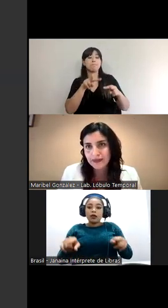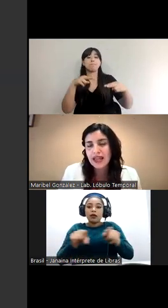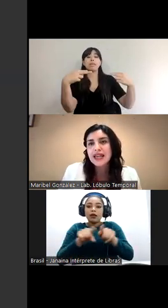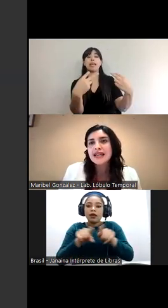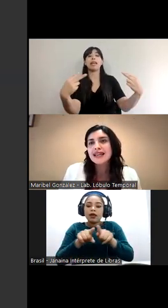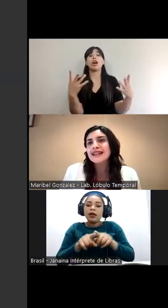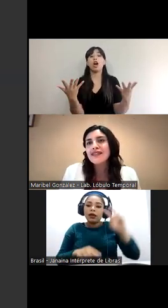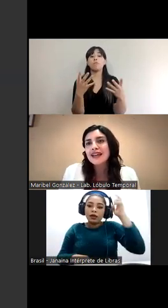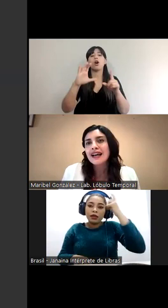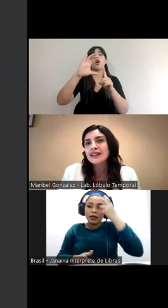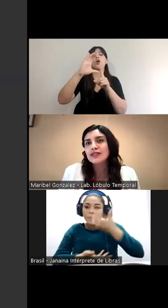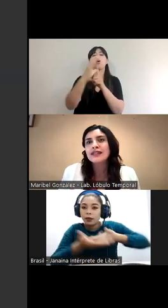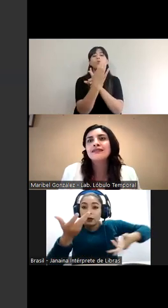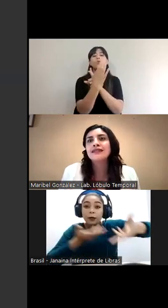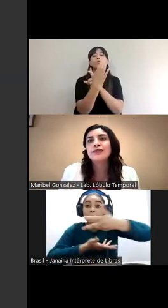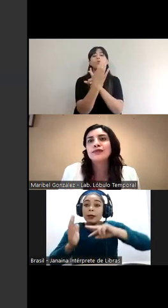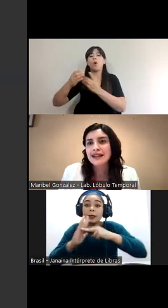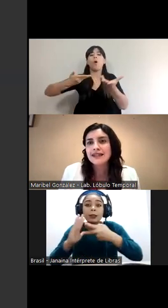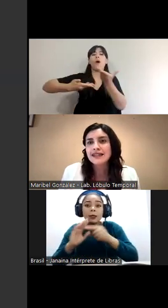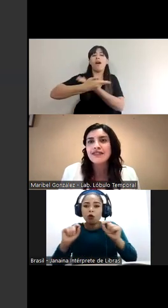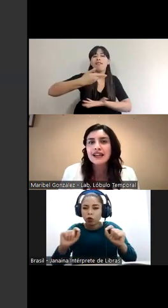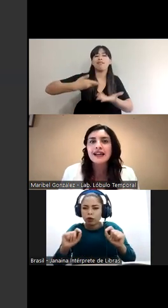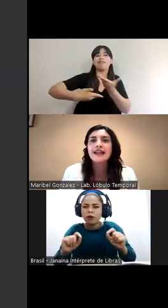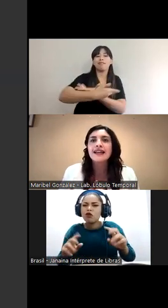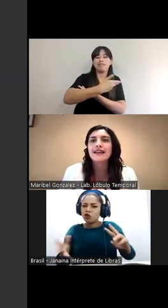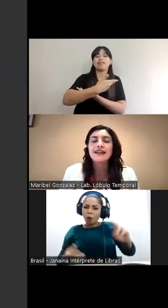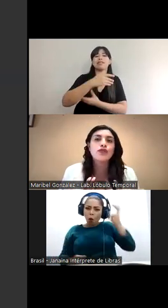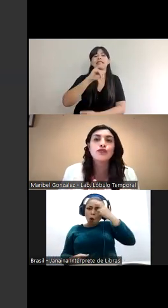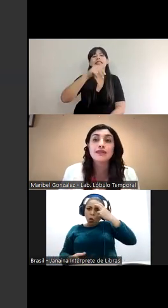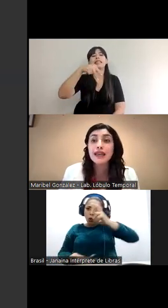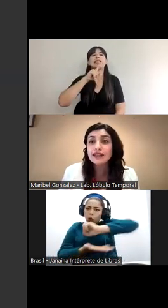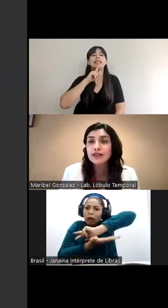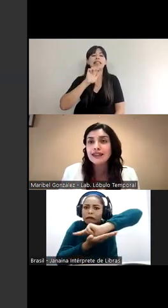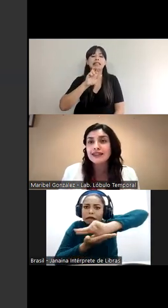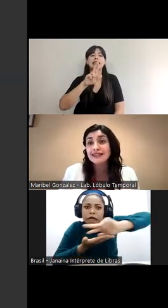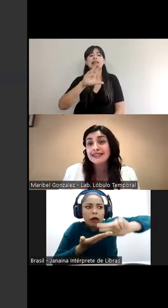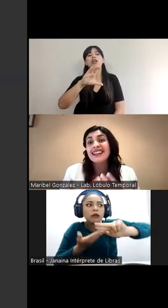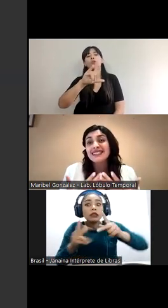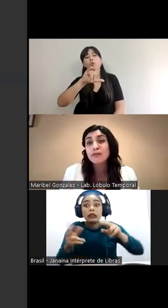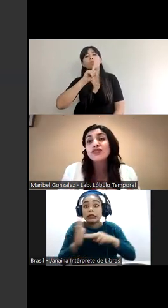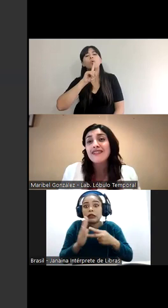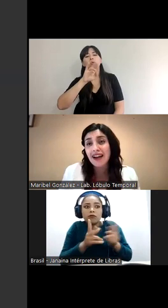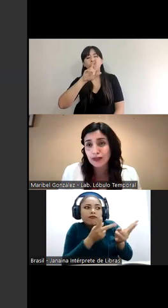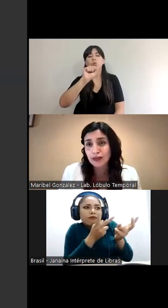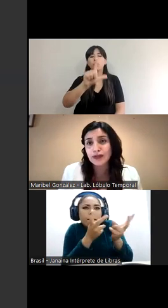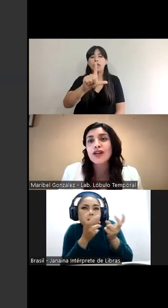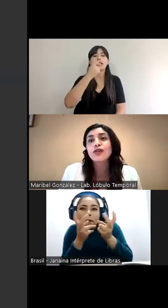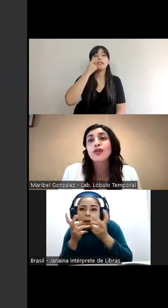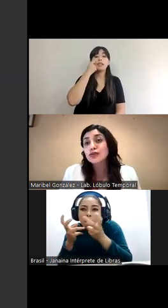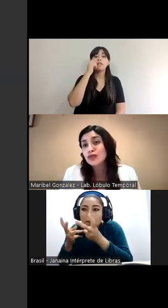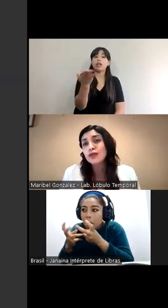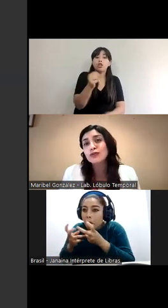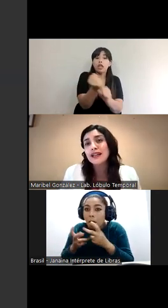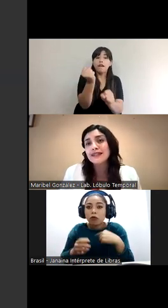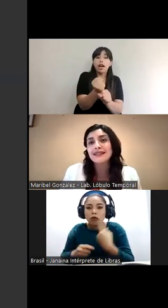intercultural. ¿Qué significa esto de intercultural? Significa el reconocimiento de que estamos trabajando